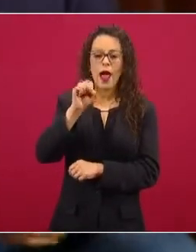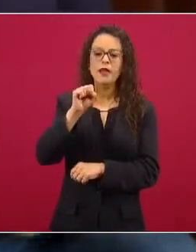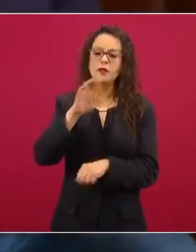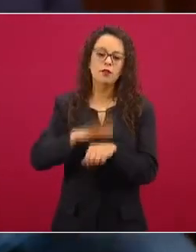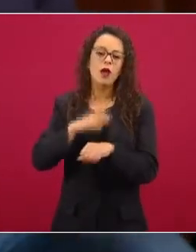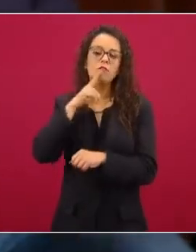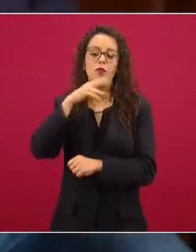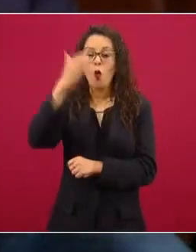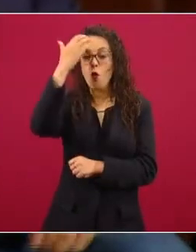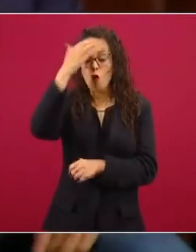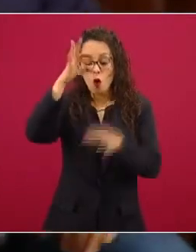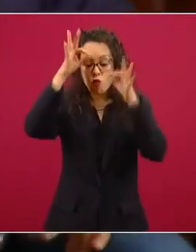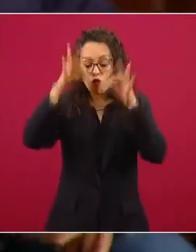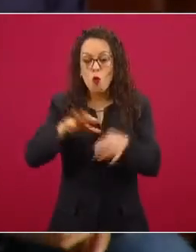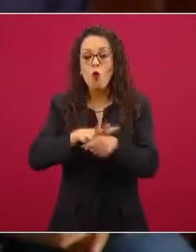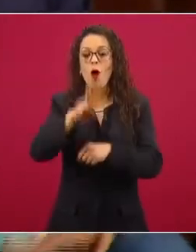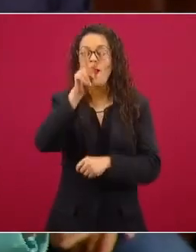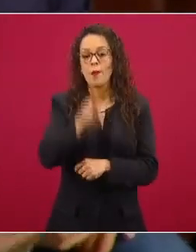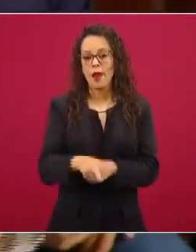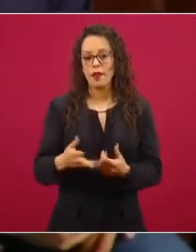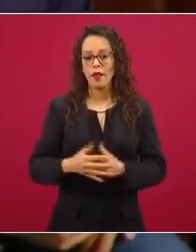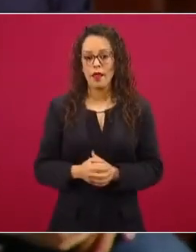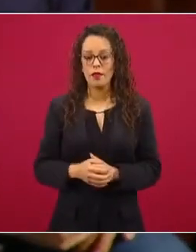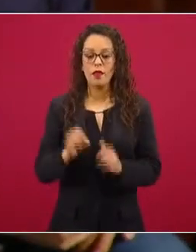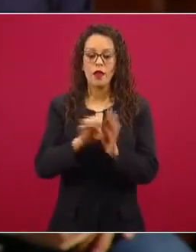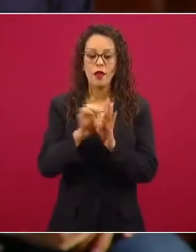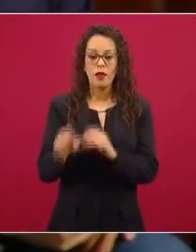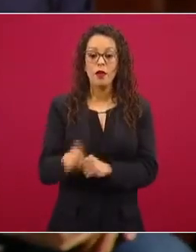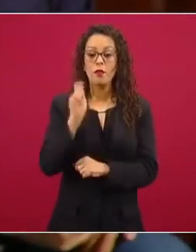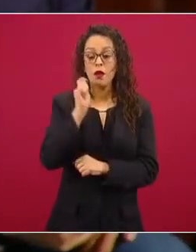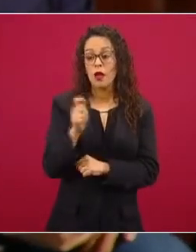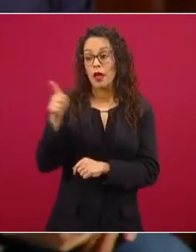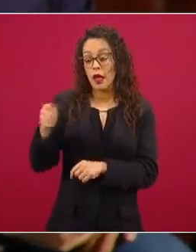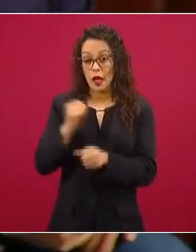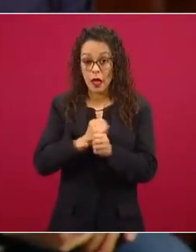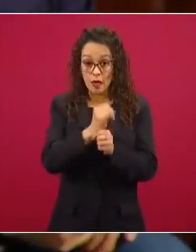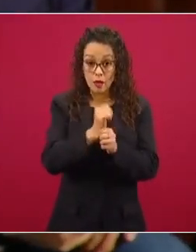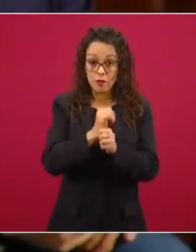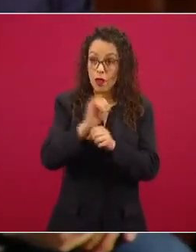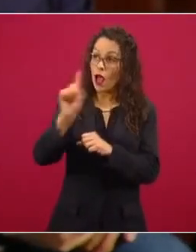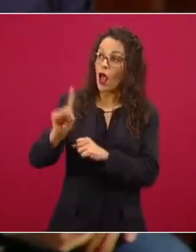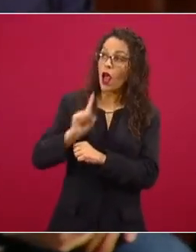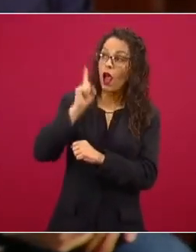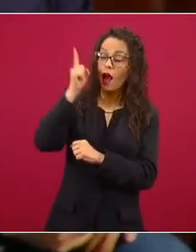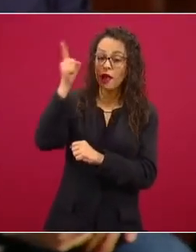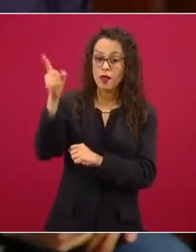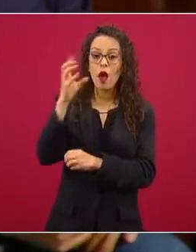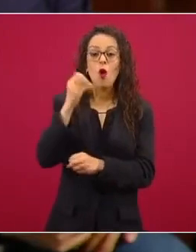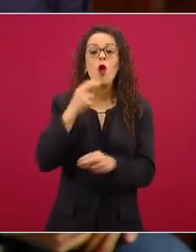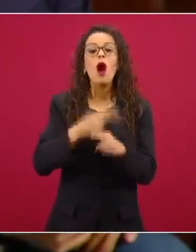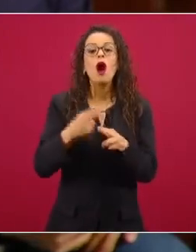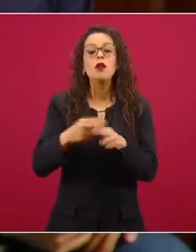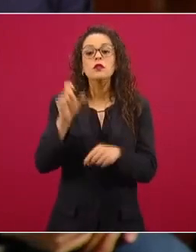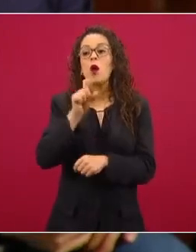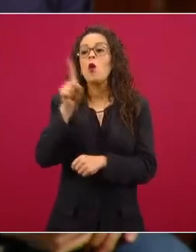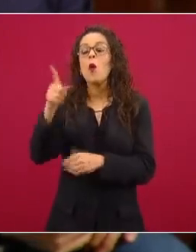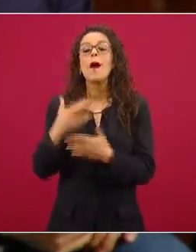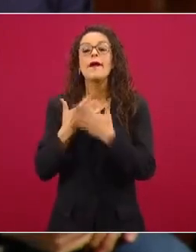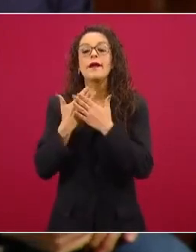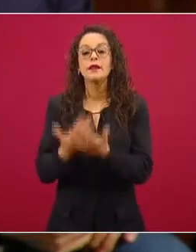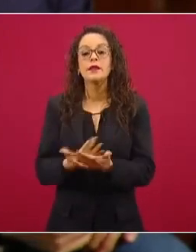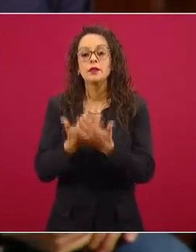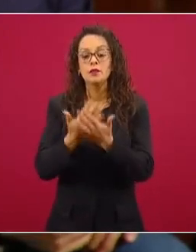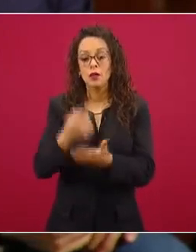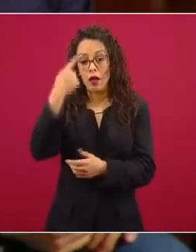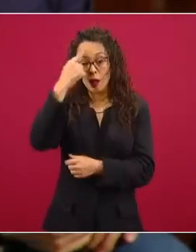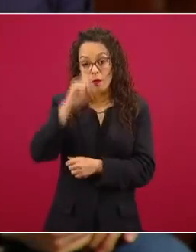gobierno mexicano va a estar pasivamente, digamos, en tanto se realizan las investigaciones allá? ¿O hasta qué momento va a esperar para ustedes